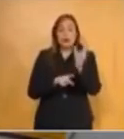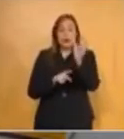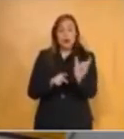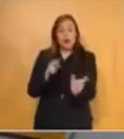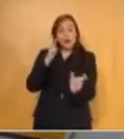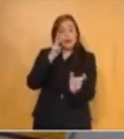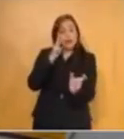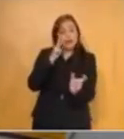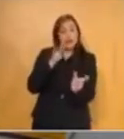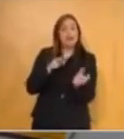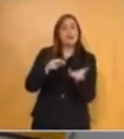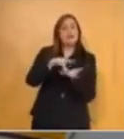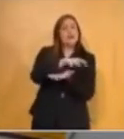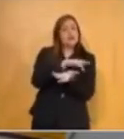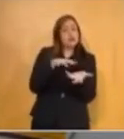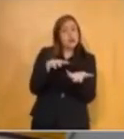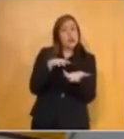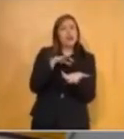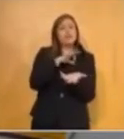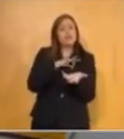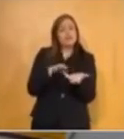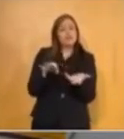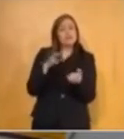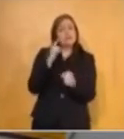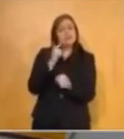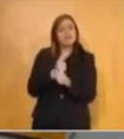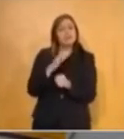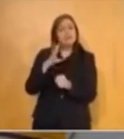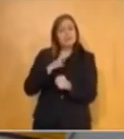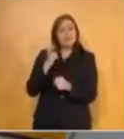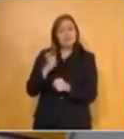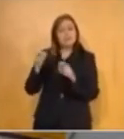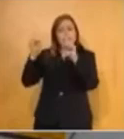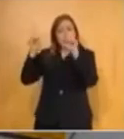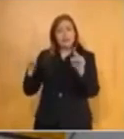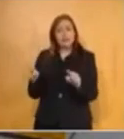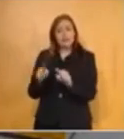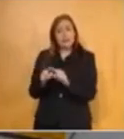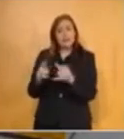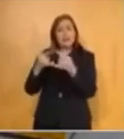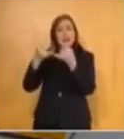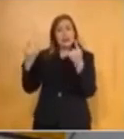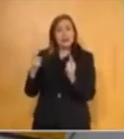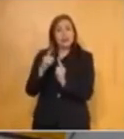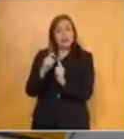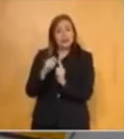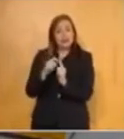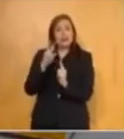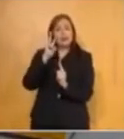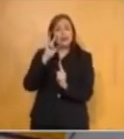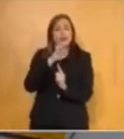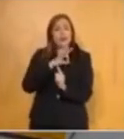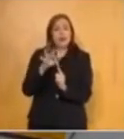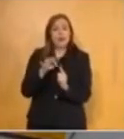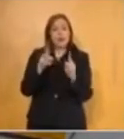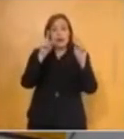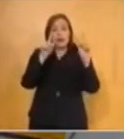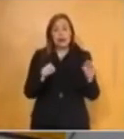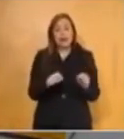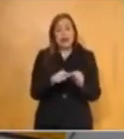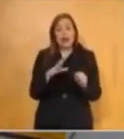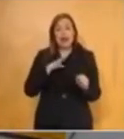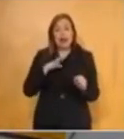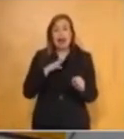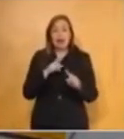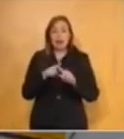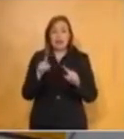que podemos encontrar en esos géneros de tiras cómicas. En la pantalla puedes ver una relación acerca